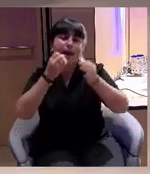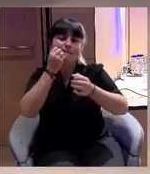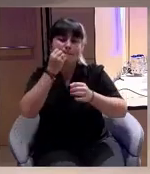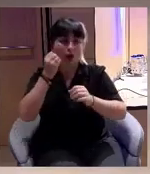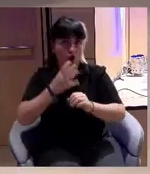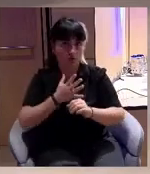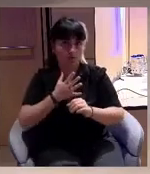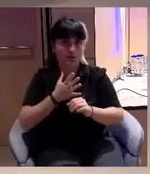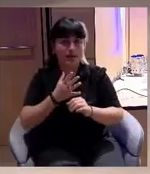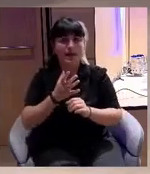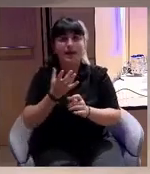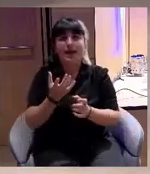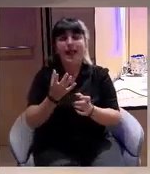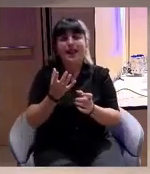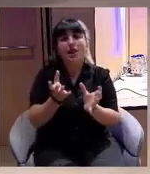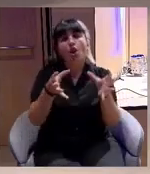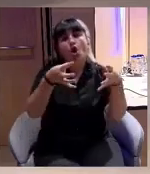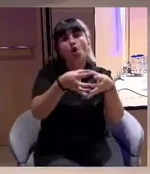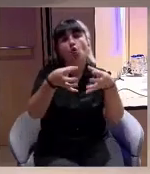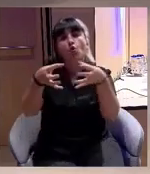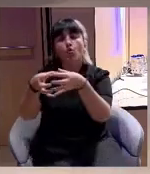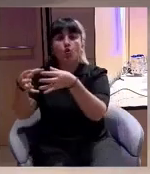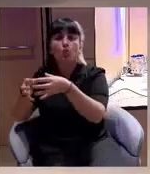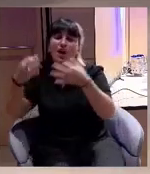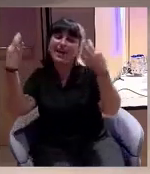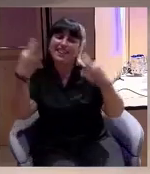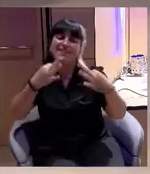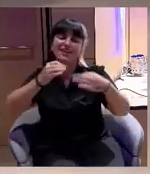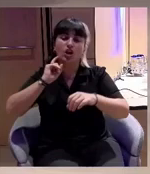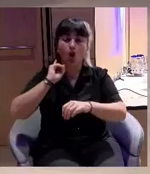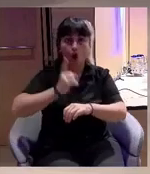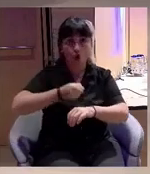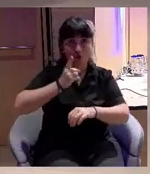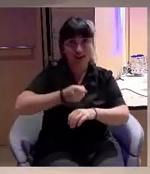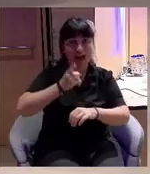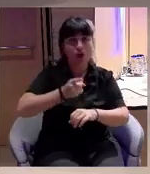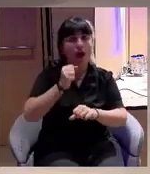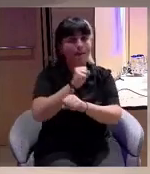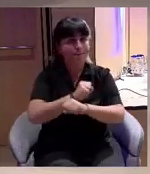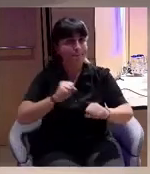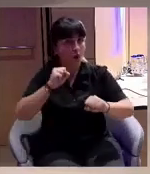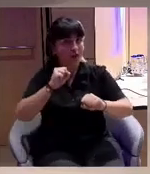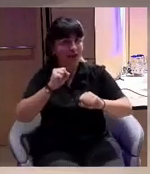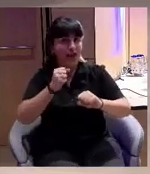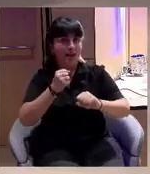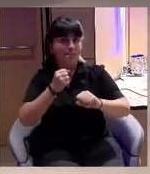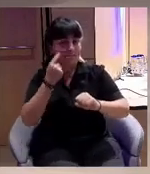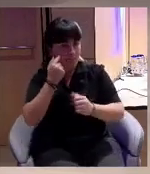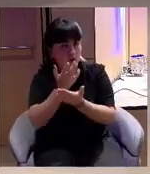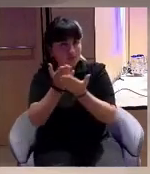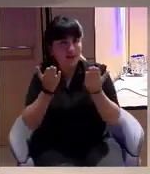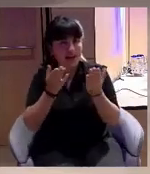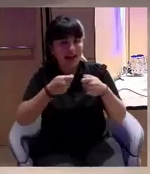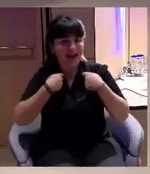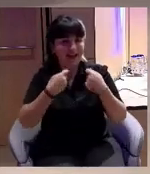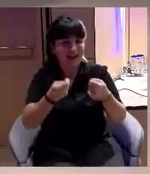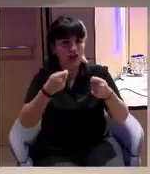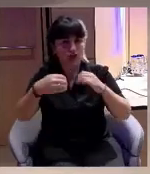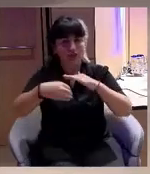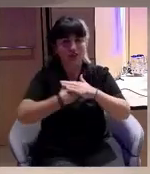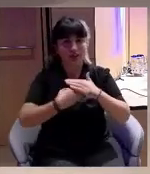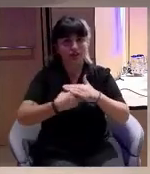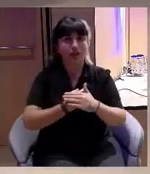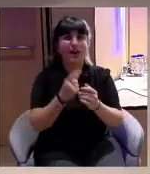eh los que están obligados a presentar declaraciones de gastos e ingresos en las campañas electorales son la